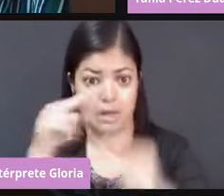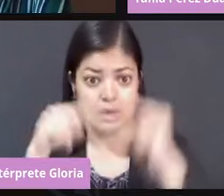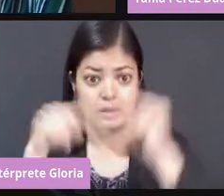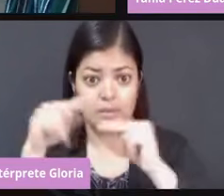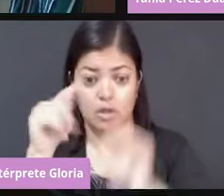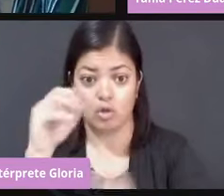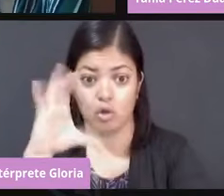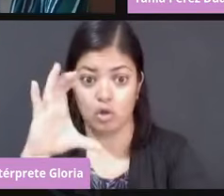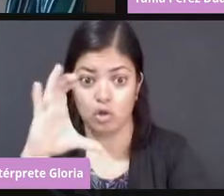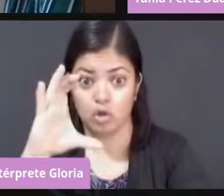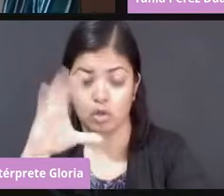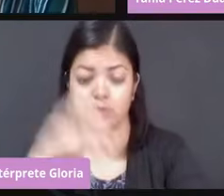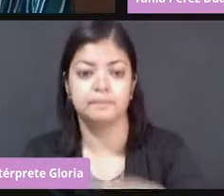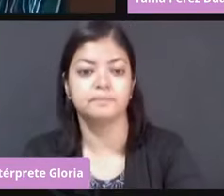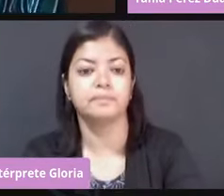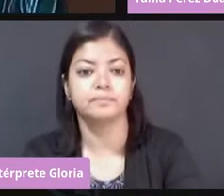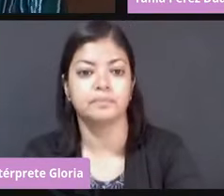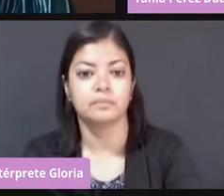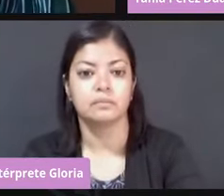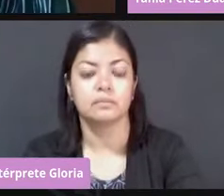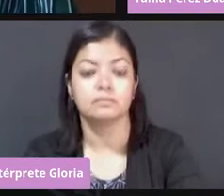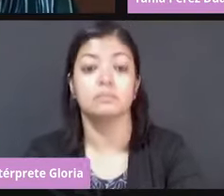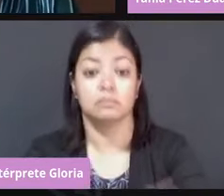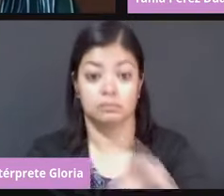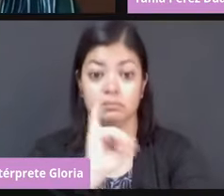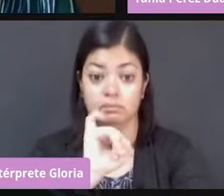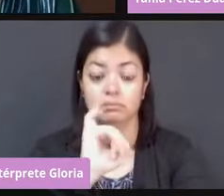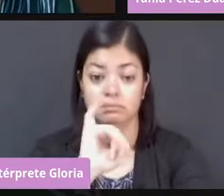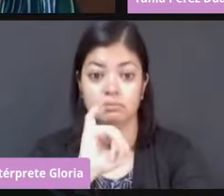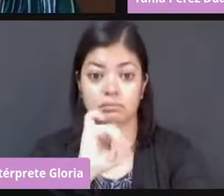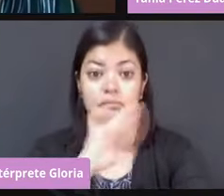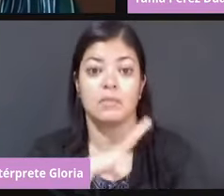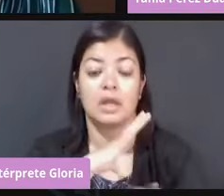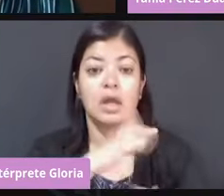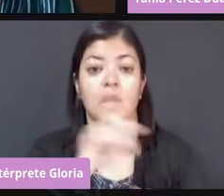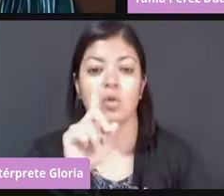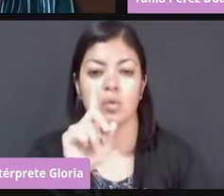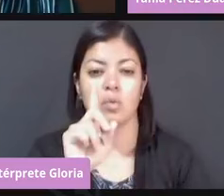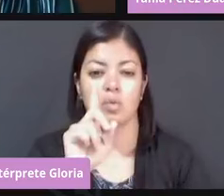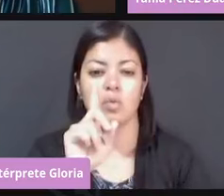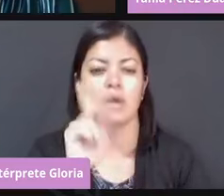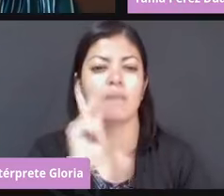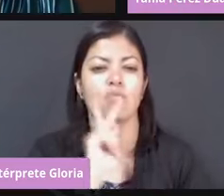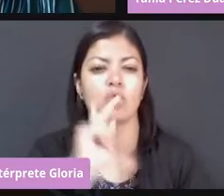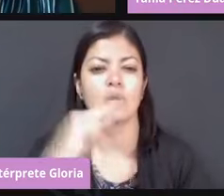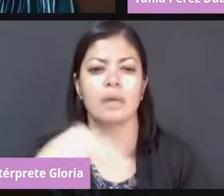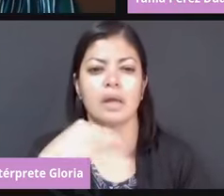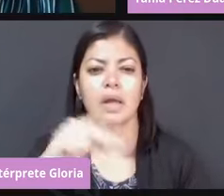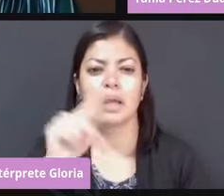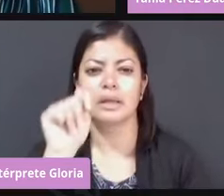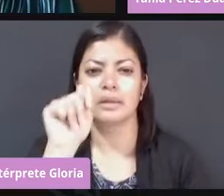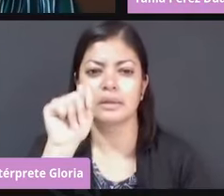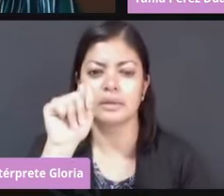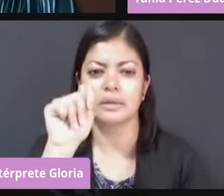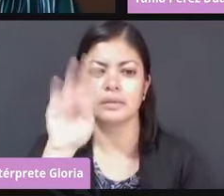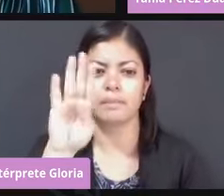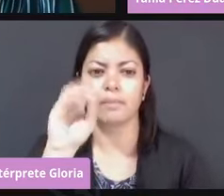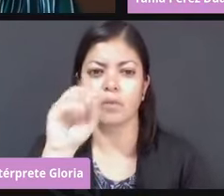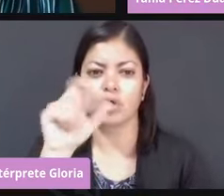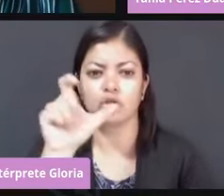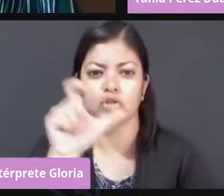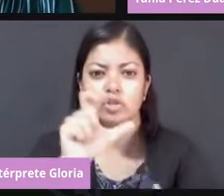Sí, de hecho hay una prueba que es el EVOX, así se llama, y que realmente